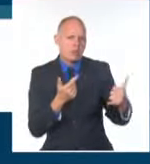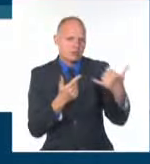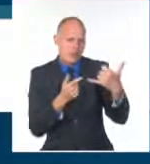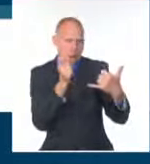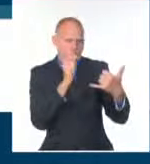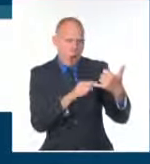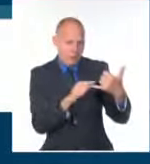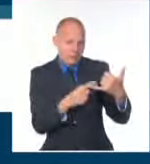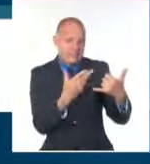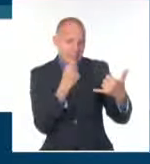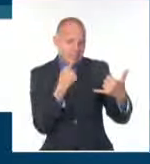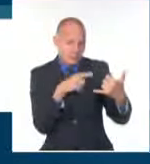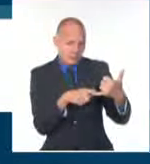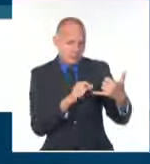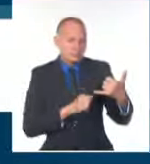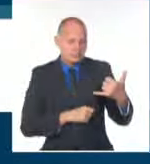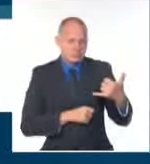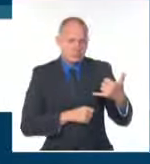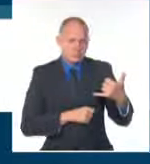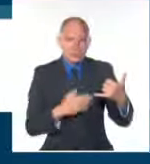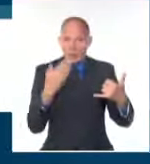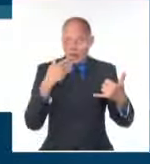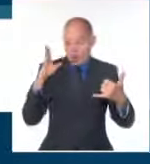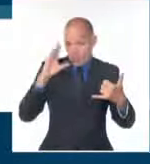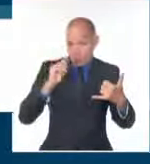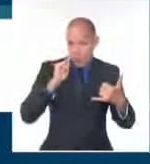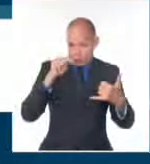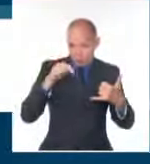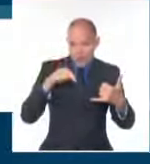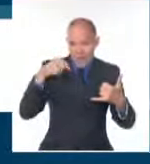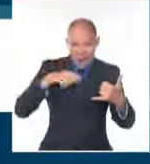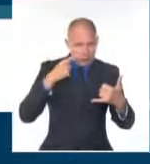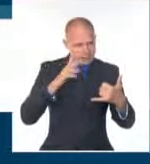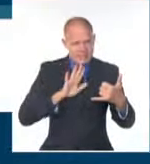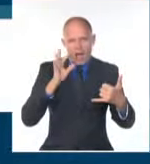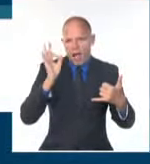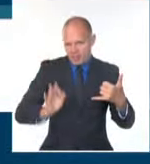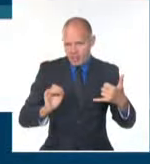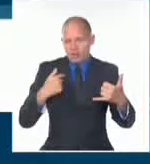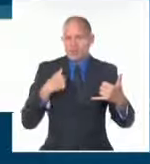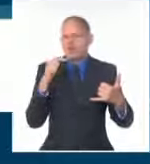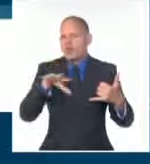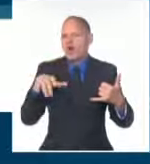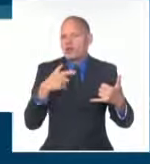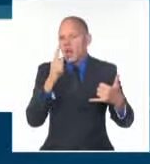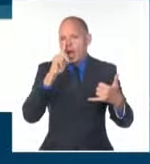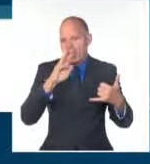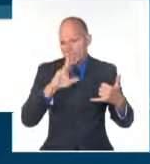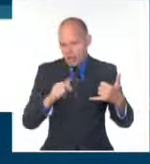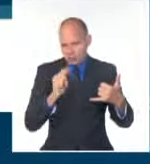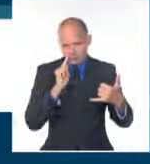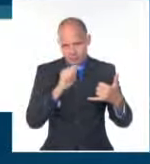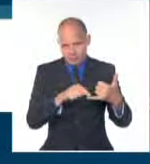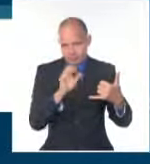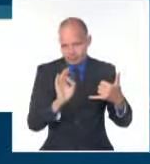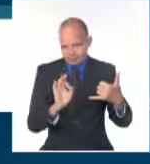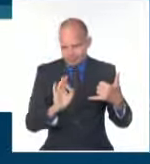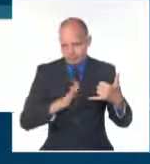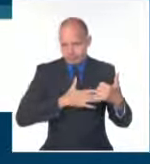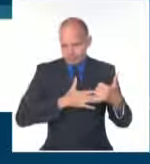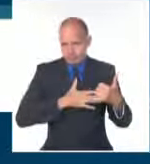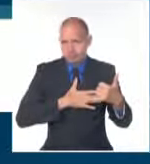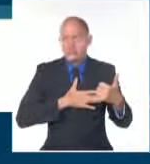Sí buenas noches colegas rey y Gisel en estudio efectivamente me encuentro en caboc Cruz el territorio más al sur de la provincia de